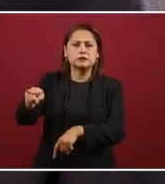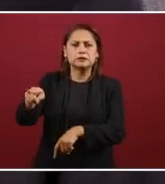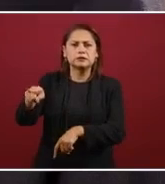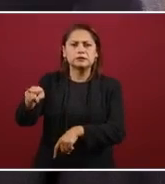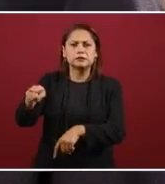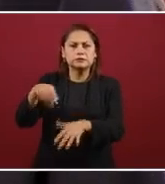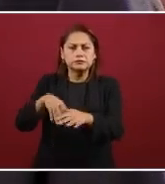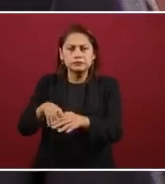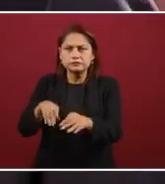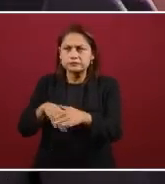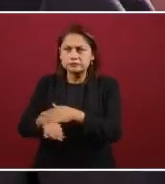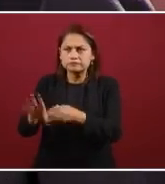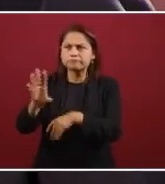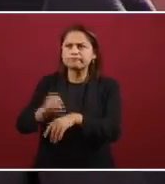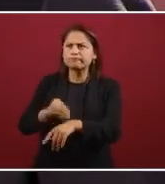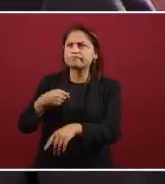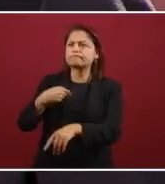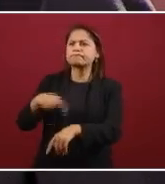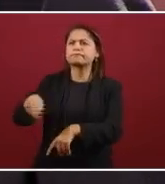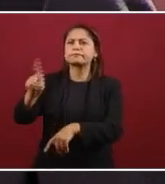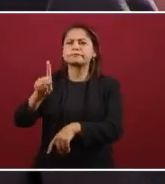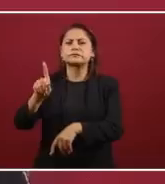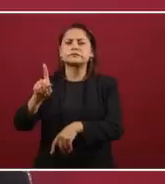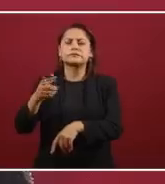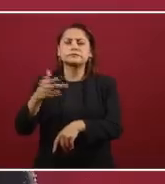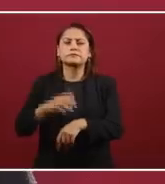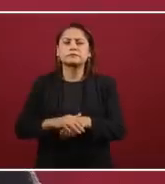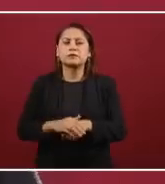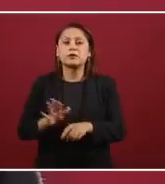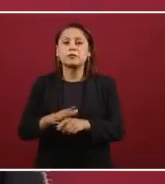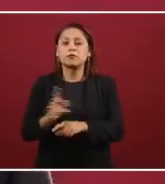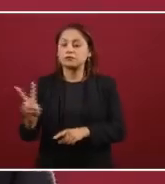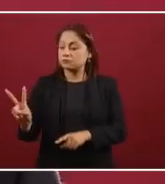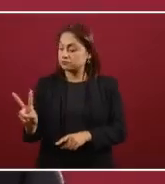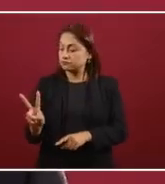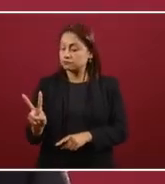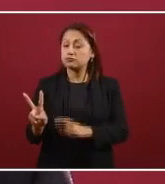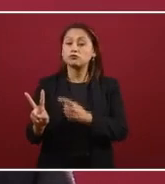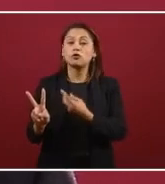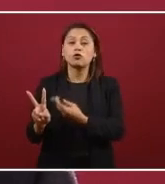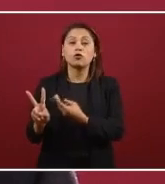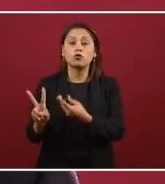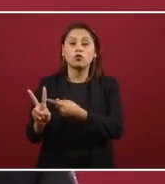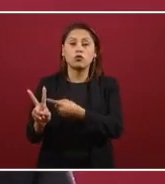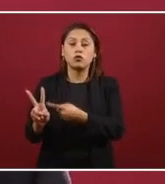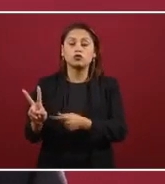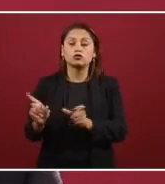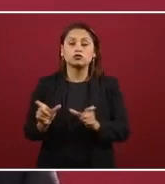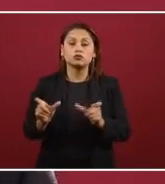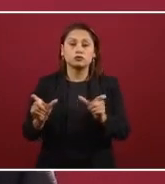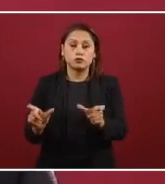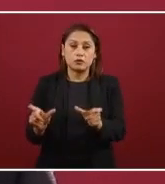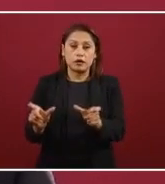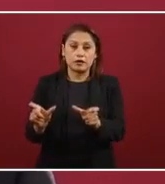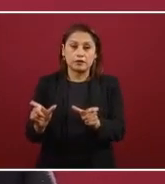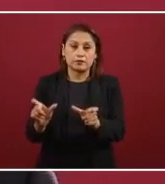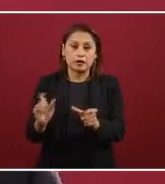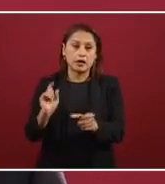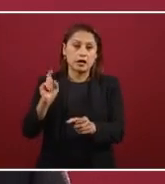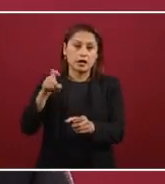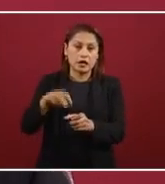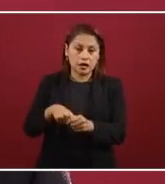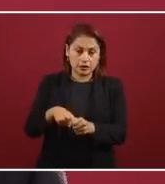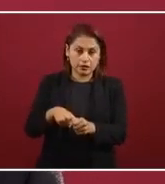porque uno de estos escoltas, o sea, pertenecen los dos a una